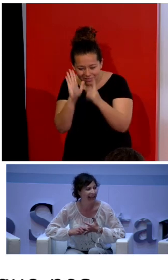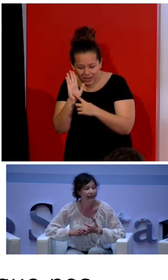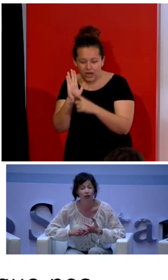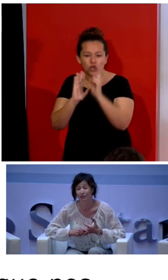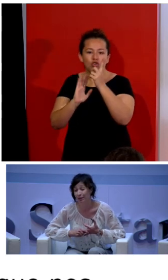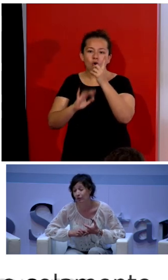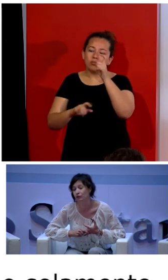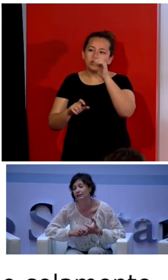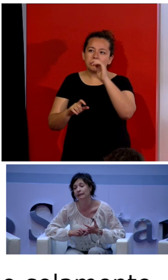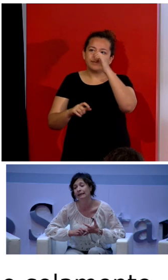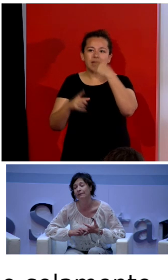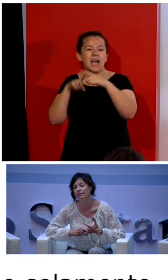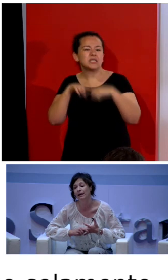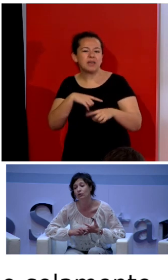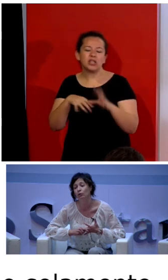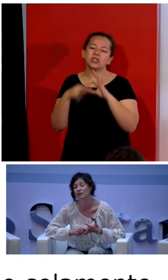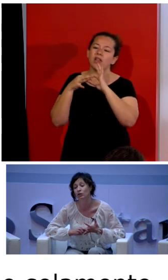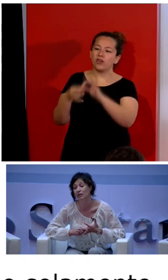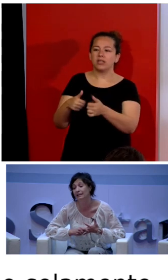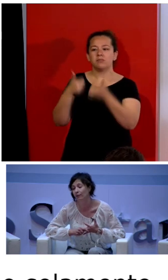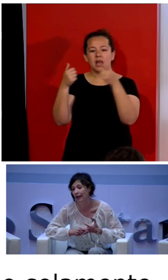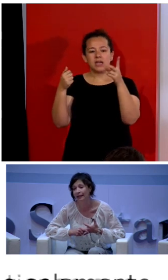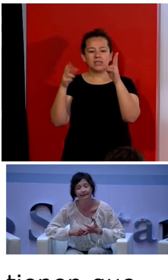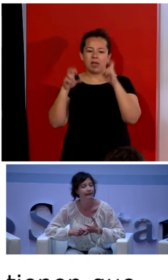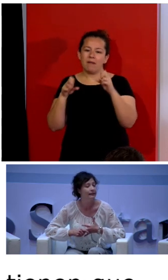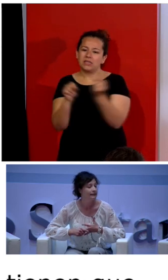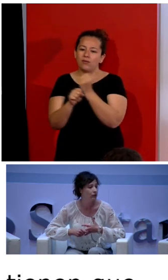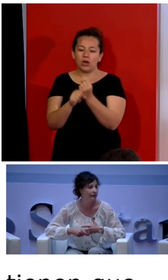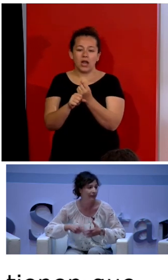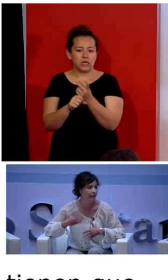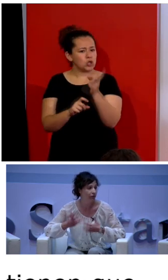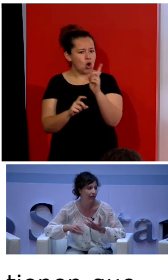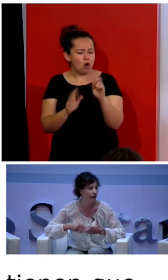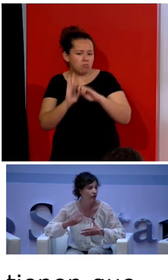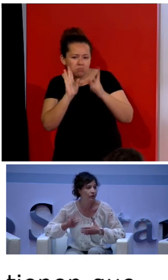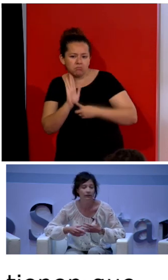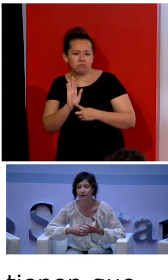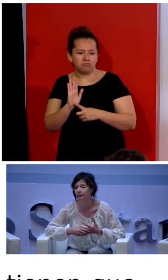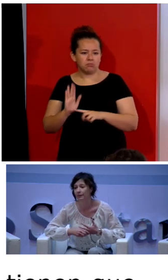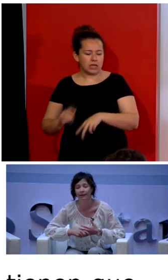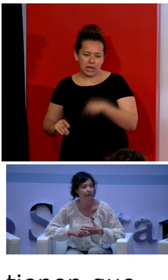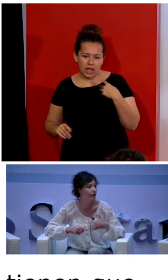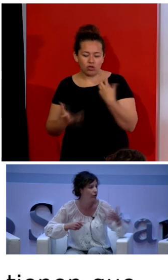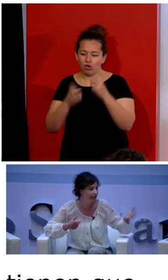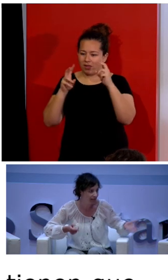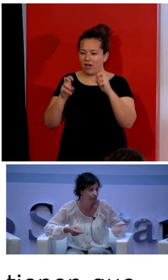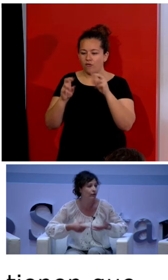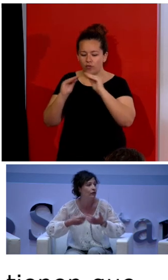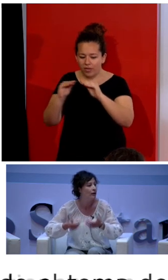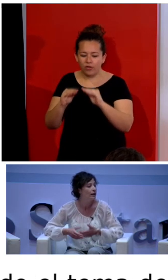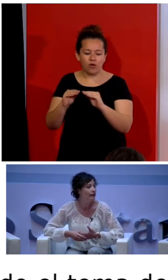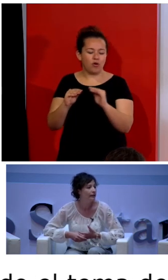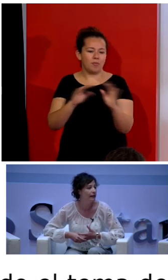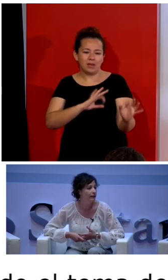en aquellos aspectos que tienen que ver más con cuestiones laborales, de todo el tema de formación, de preparación, la